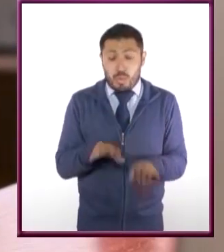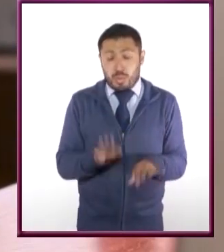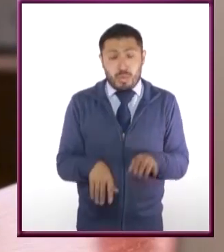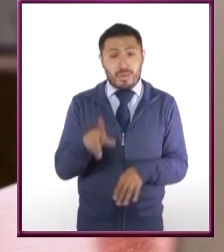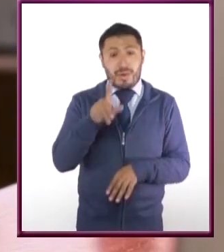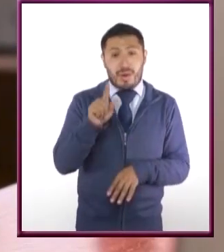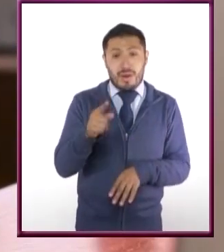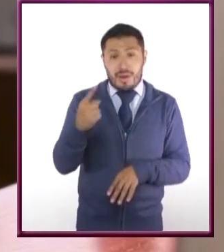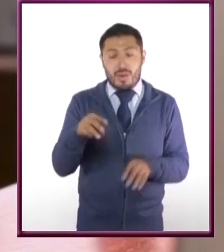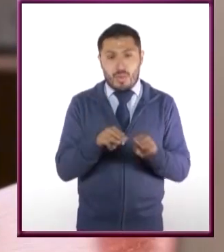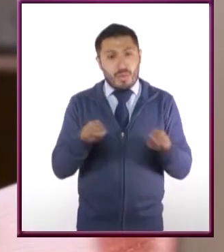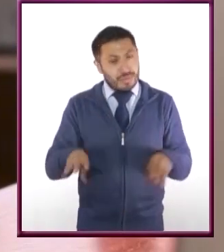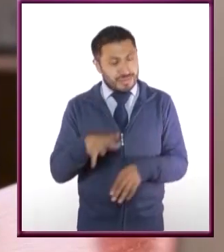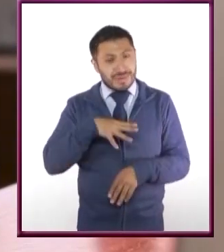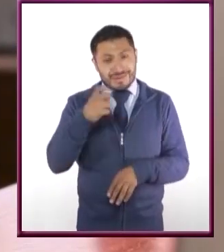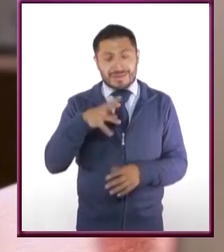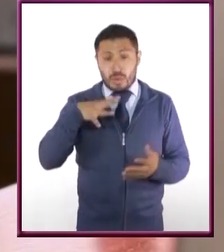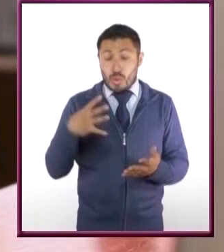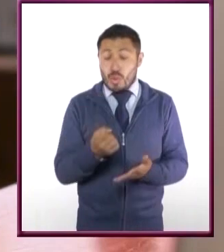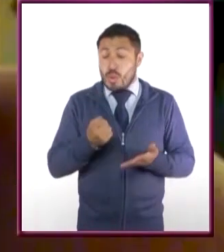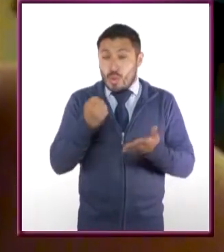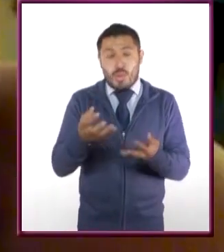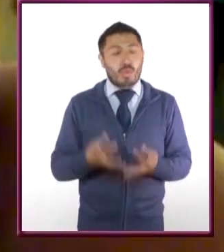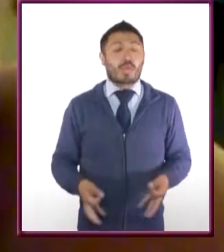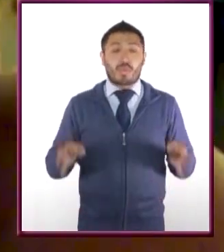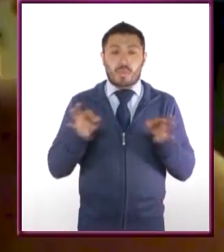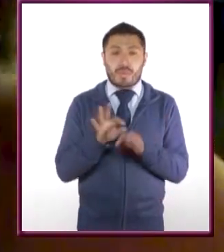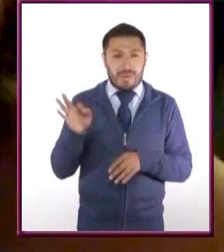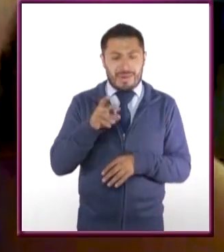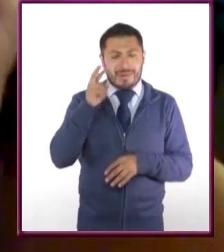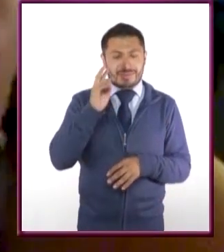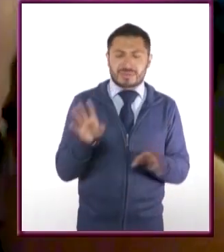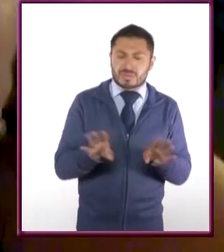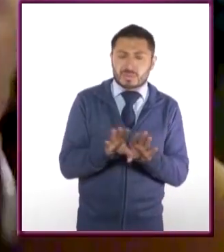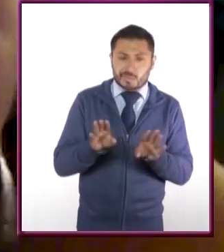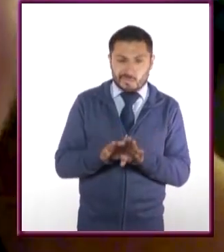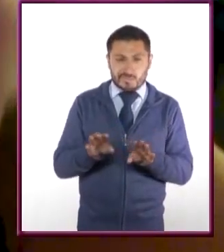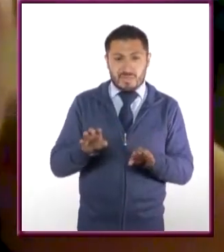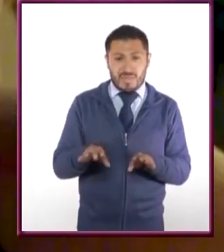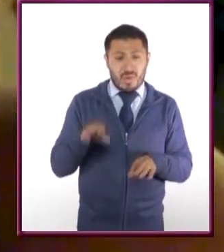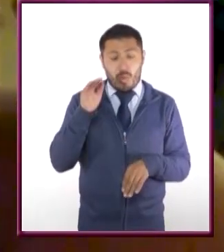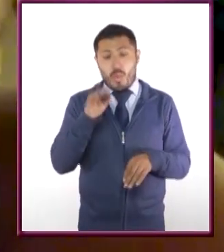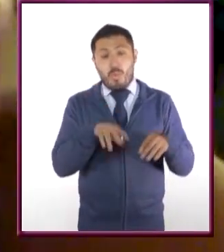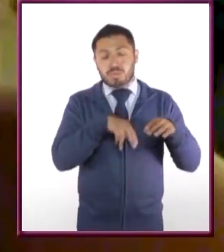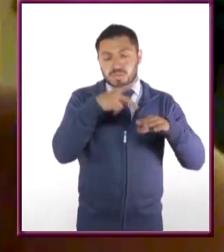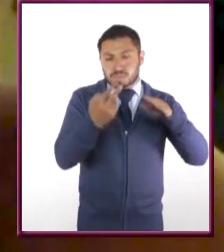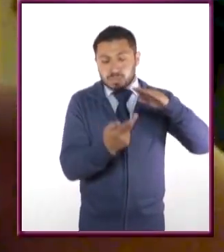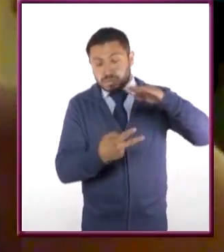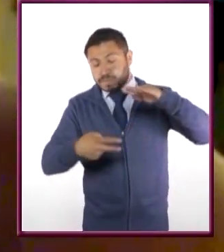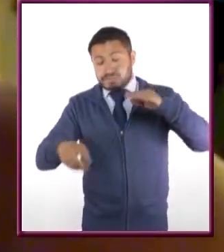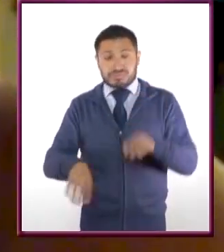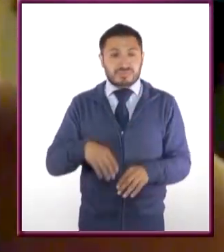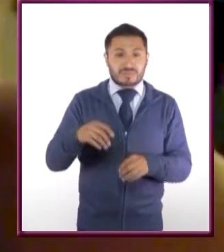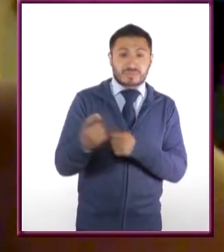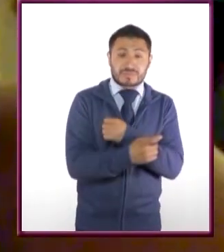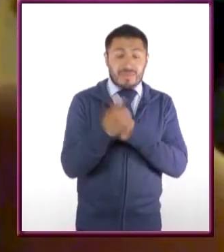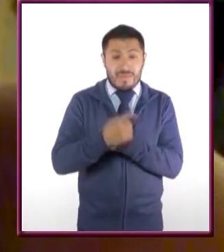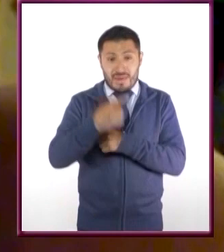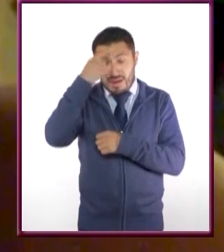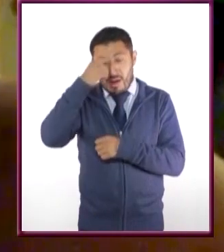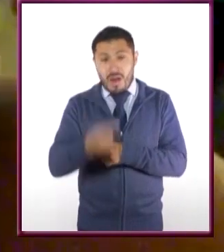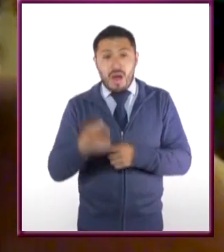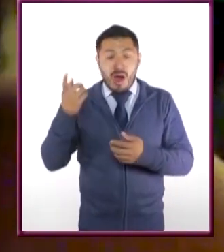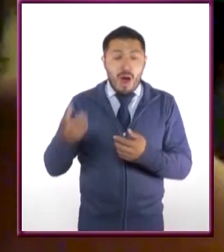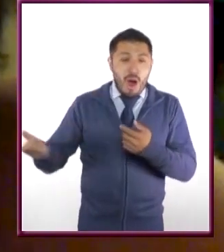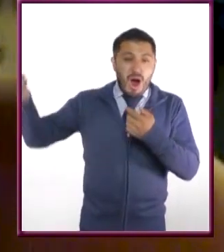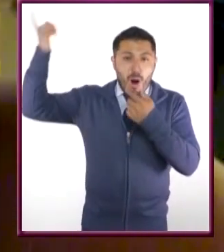Entonces, esos son récords importantes. Si lo vemos con buceo autónomo, que es el que usa un auxiliar para